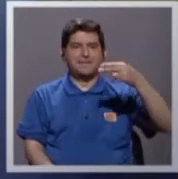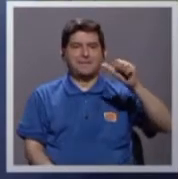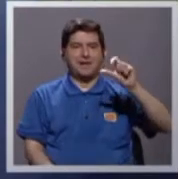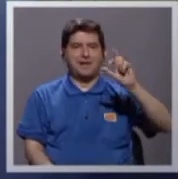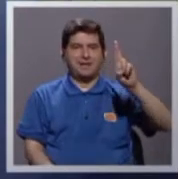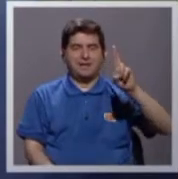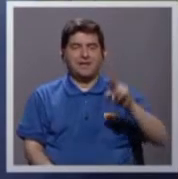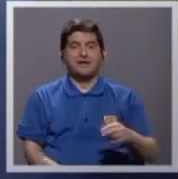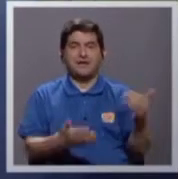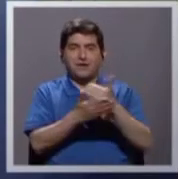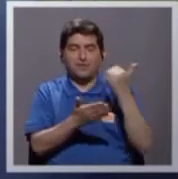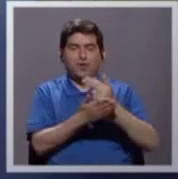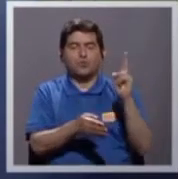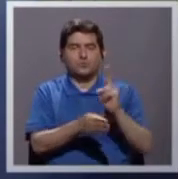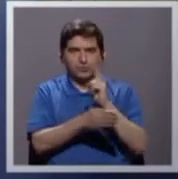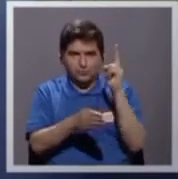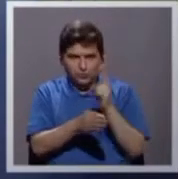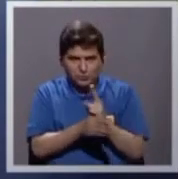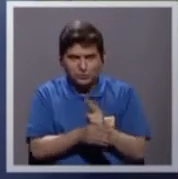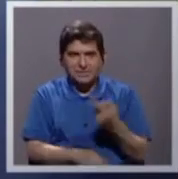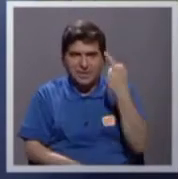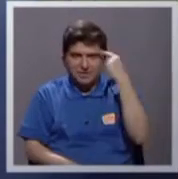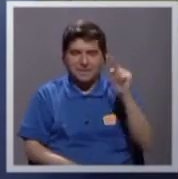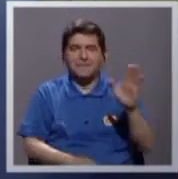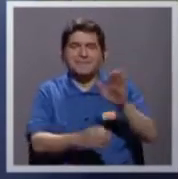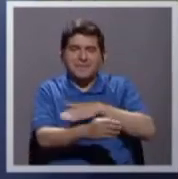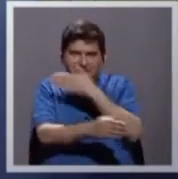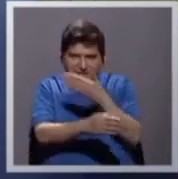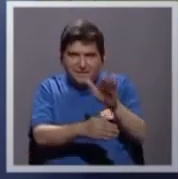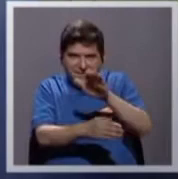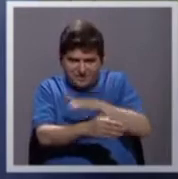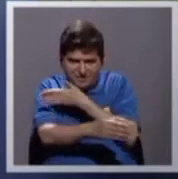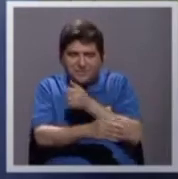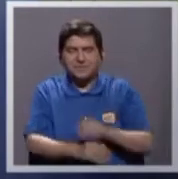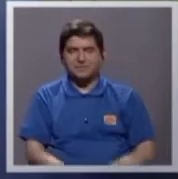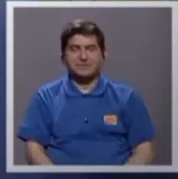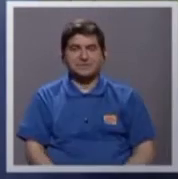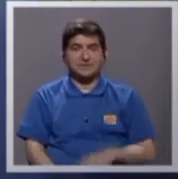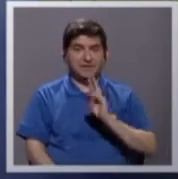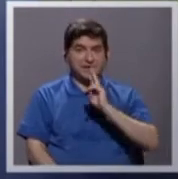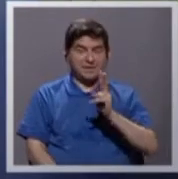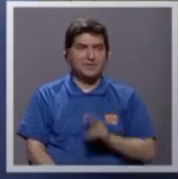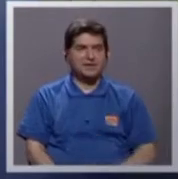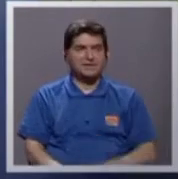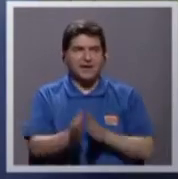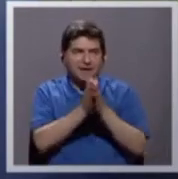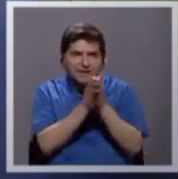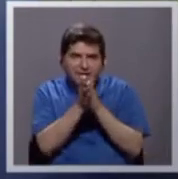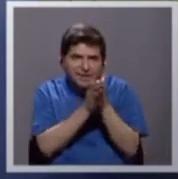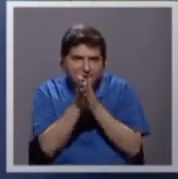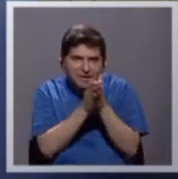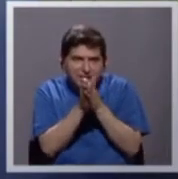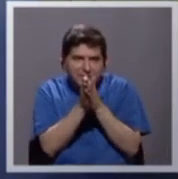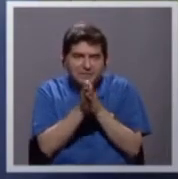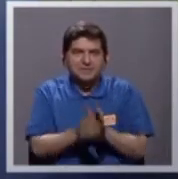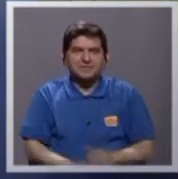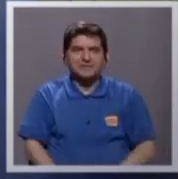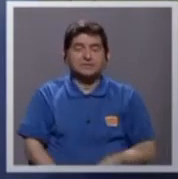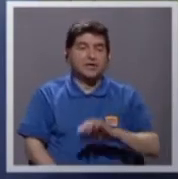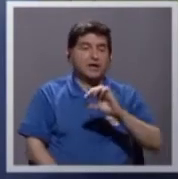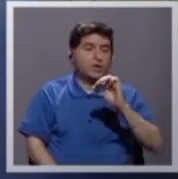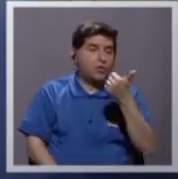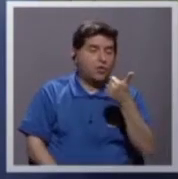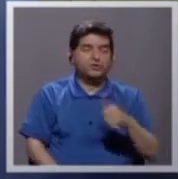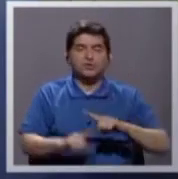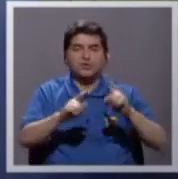los recursos que usaba Beethoven para la música la fueron agarrando los próximos